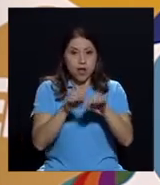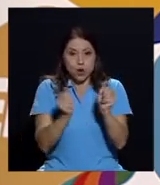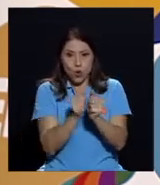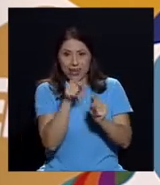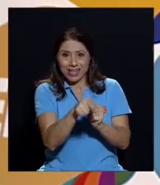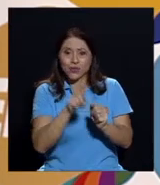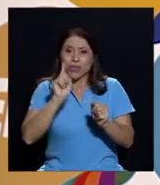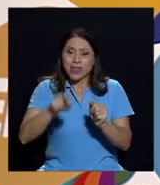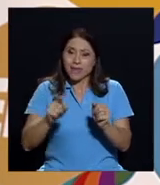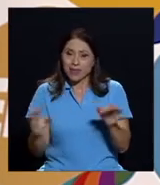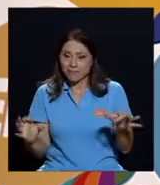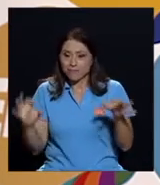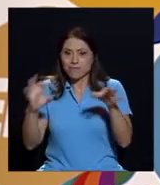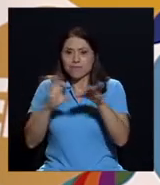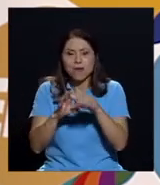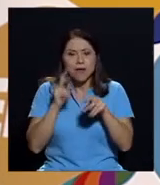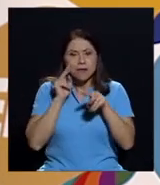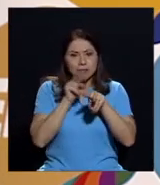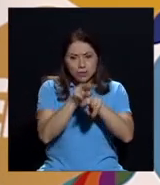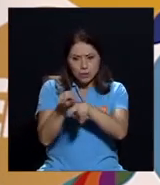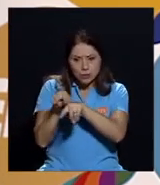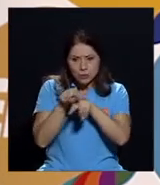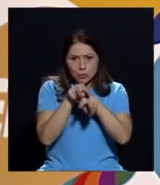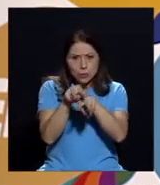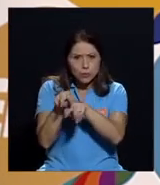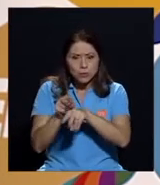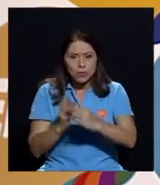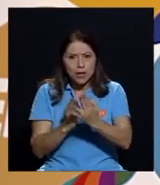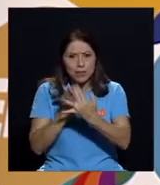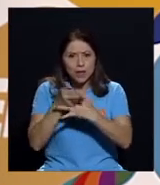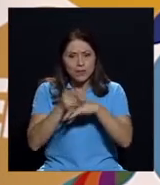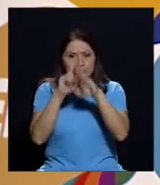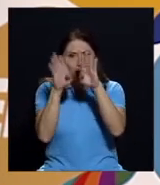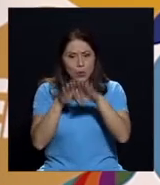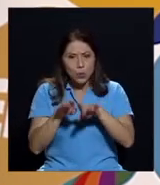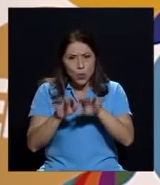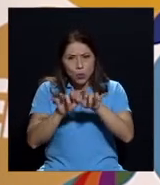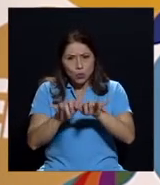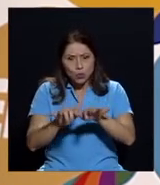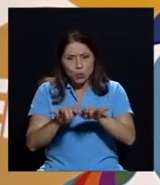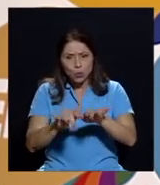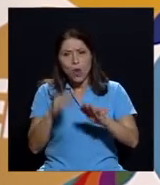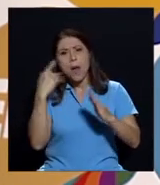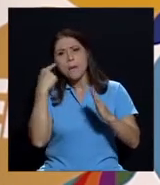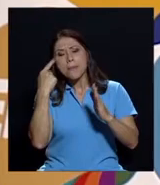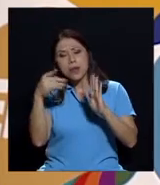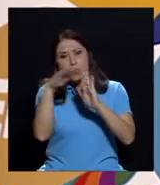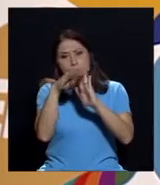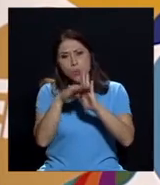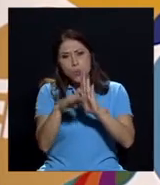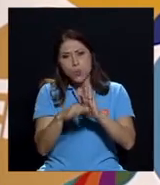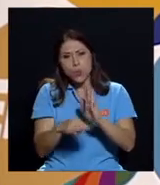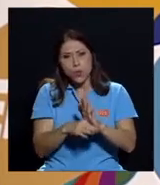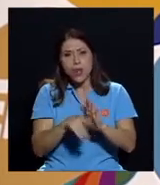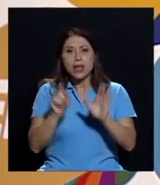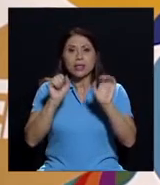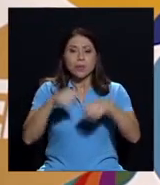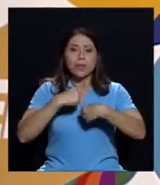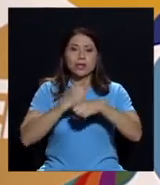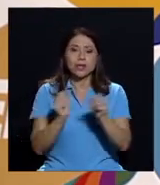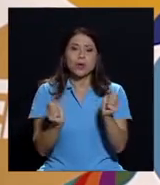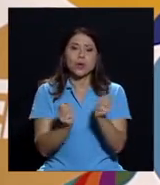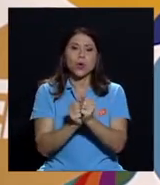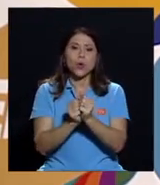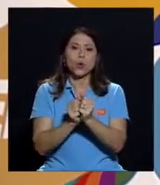del seguimiento es decir la digitalización de las listas de tomar lista y eso se puede hacer con la universalización del programa piat